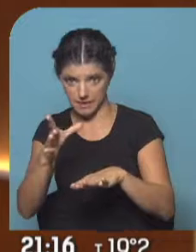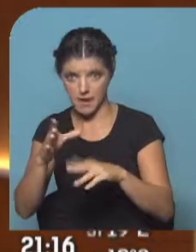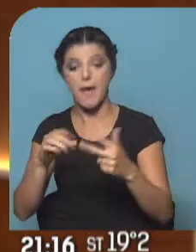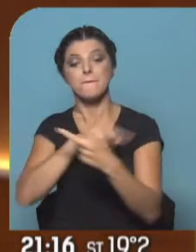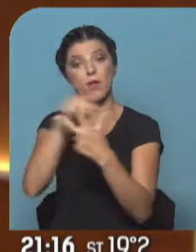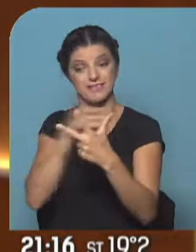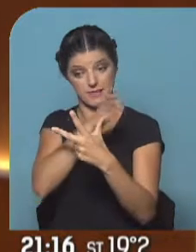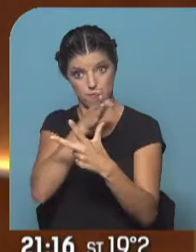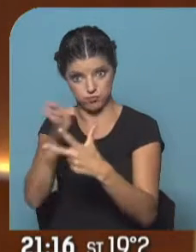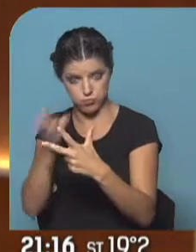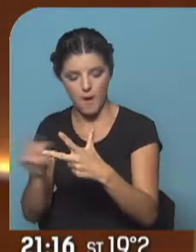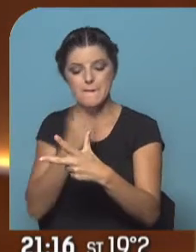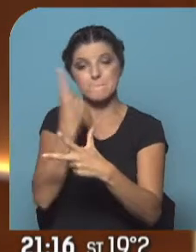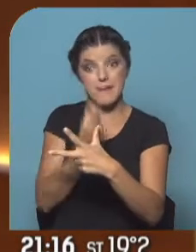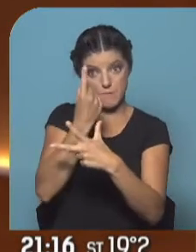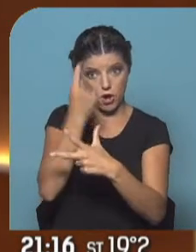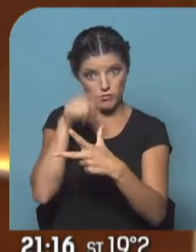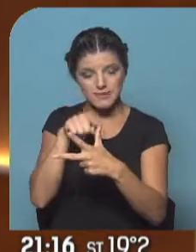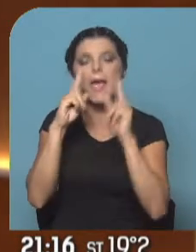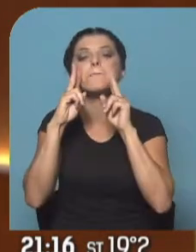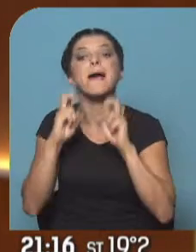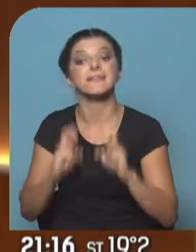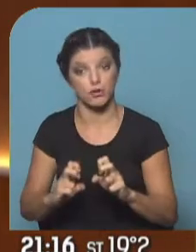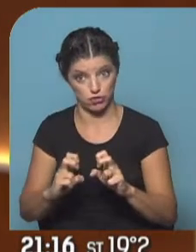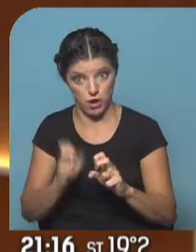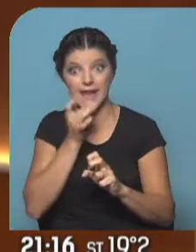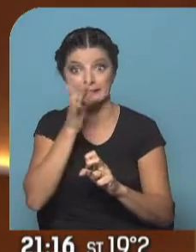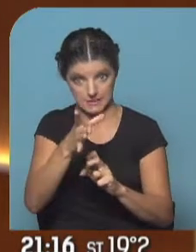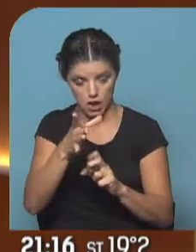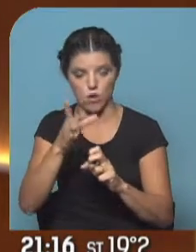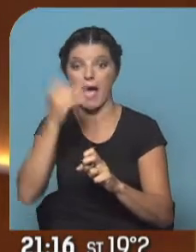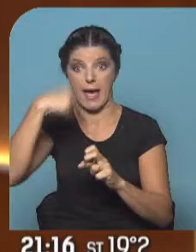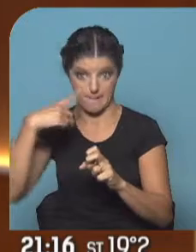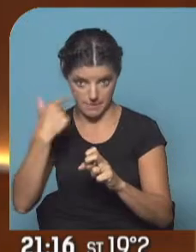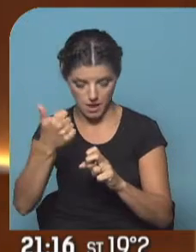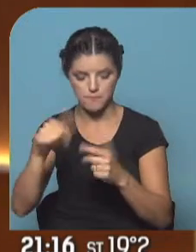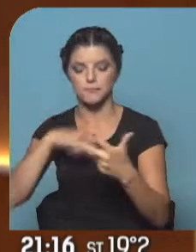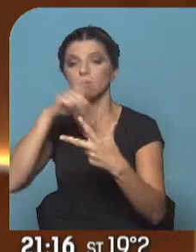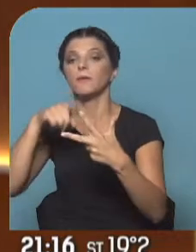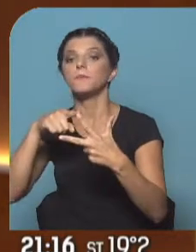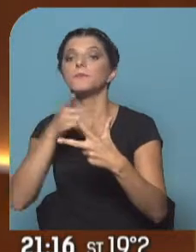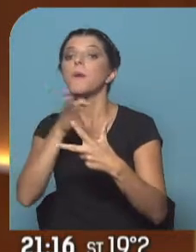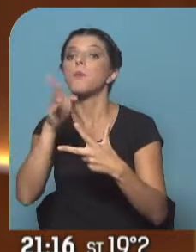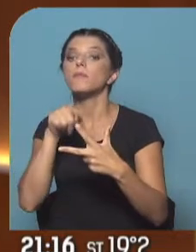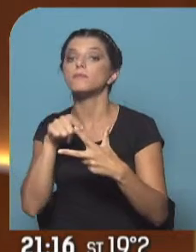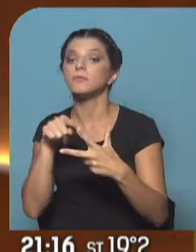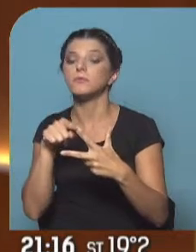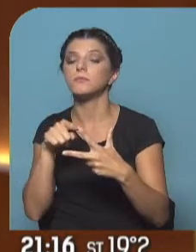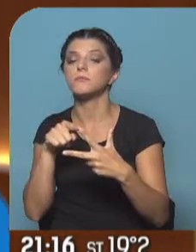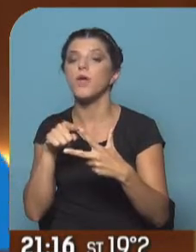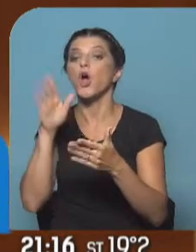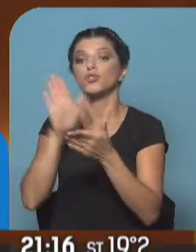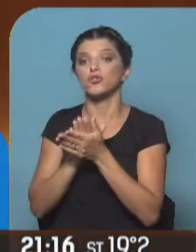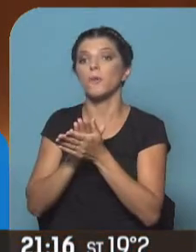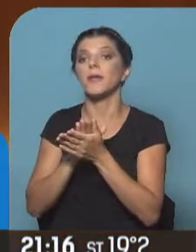la investigación sobre el atentado a la AMIA, el nivel de lo que ocurrió con el